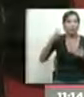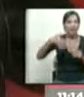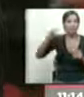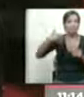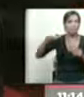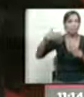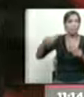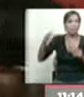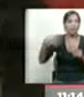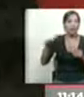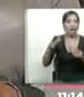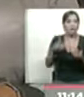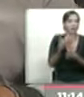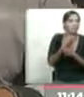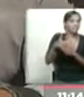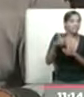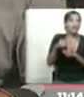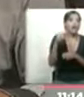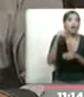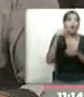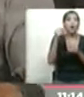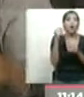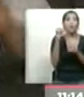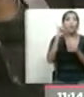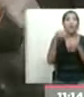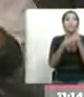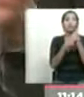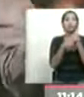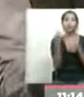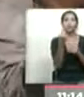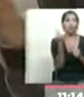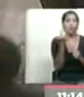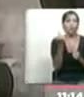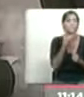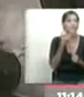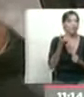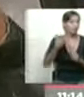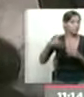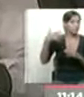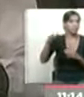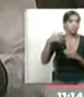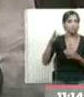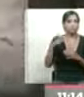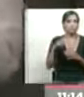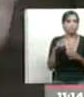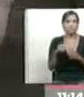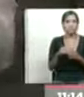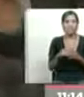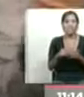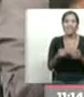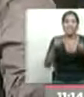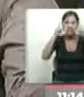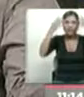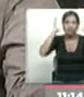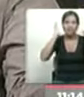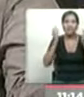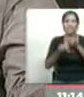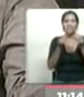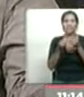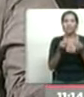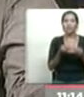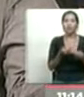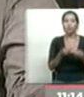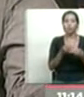de Adek. Vamos a dejar a Guaidó solo. La única manera que salió el señor Ramos Alú es que le crearon una cuenta